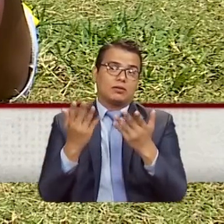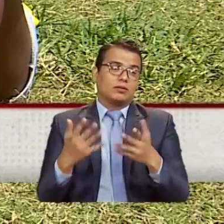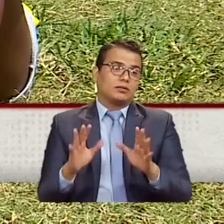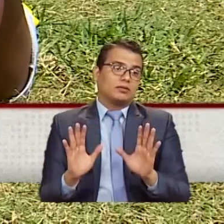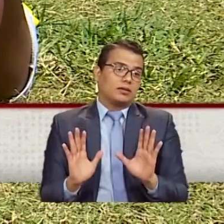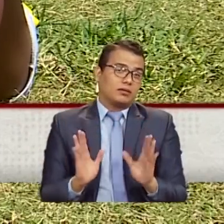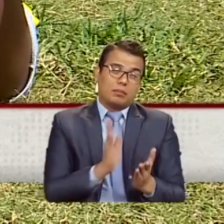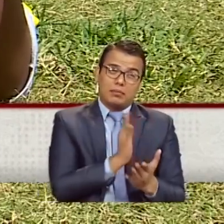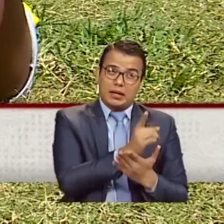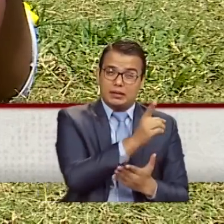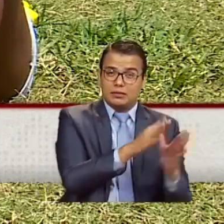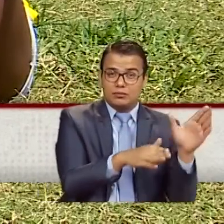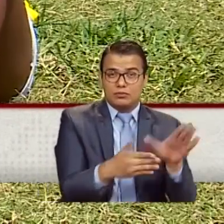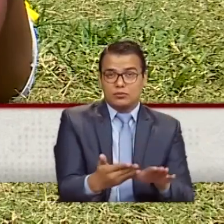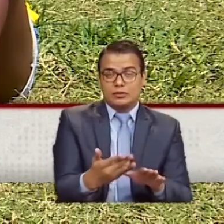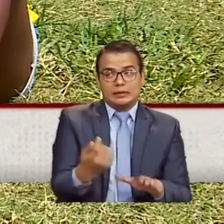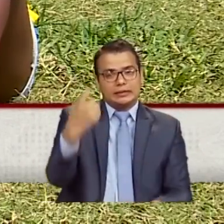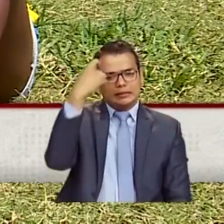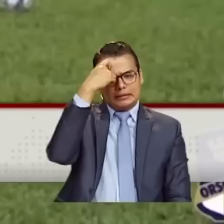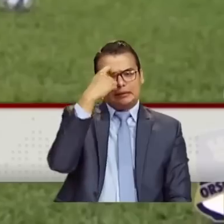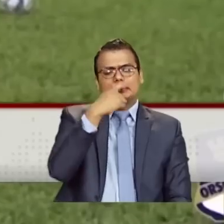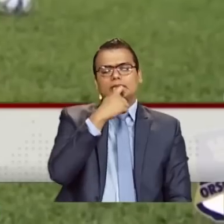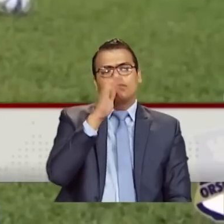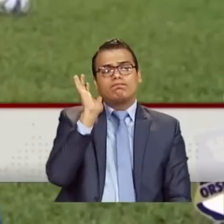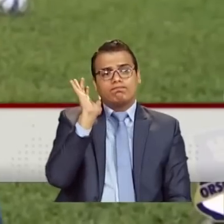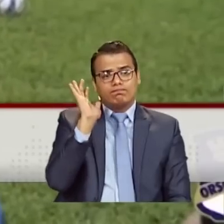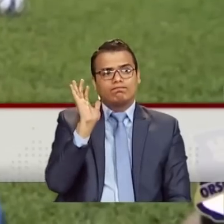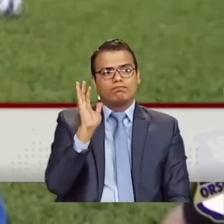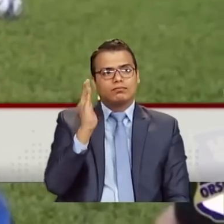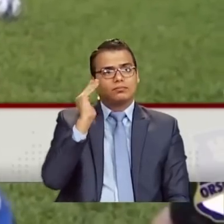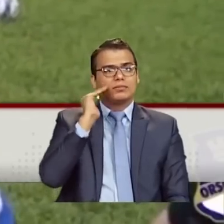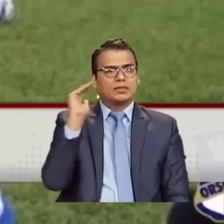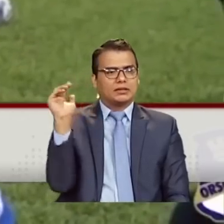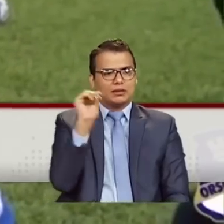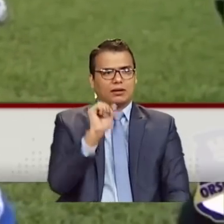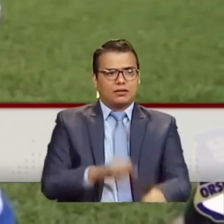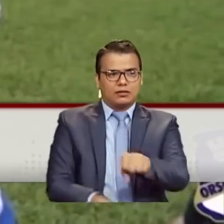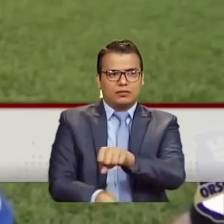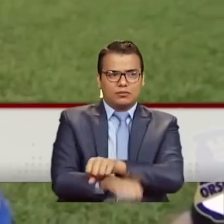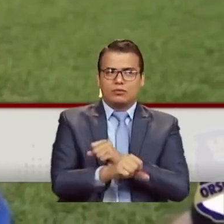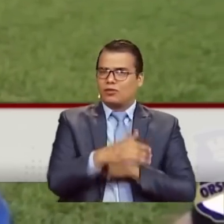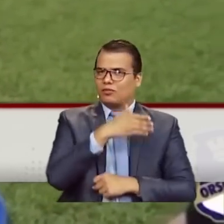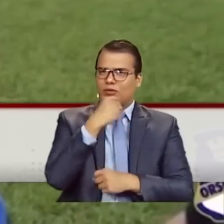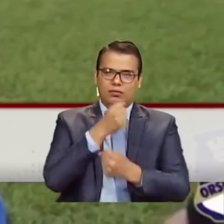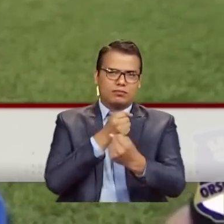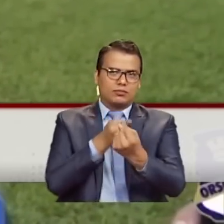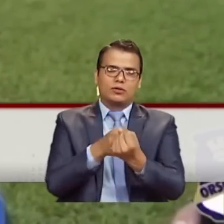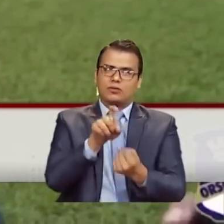enseñe algo positivo y que el fútbol femenino tenga el apoyo que debe de ser.